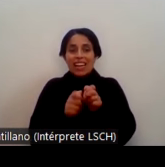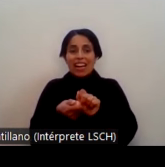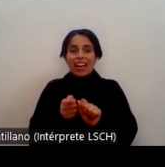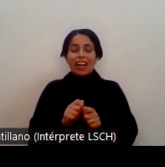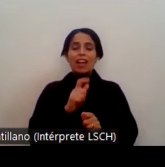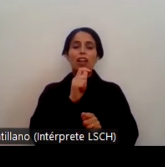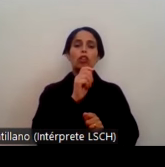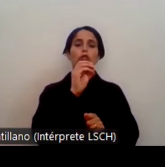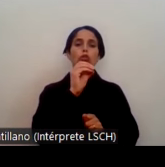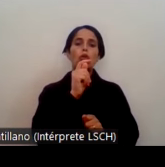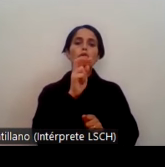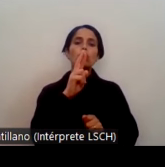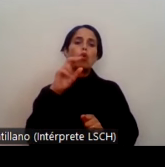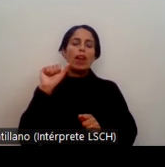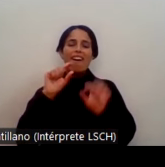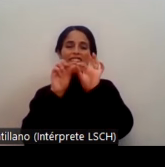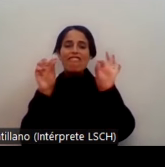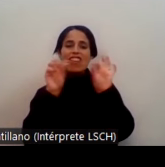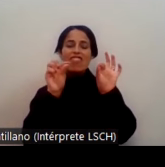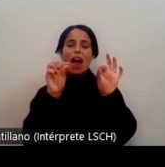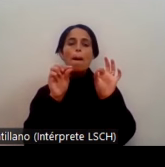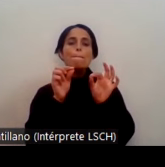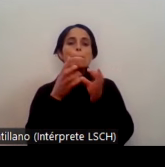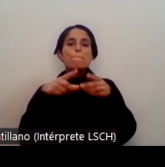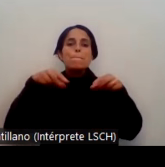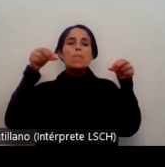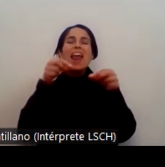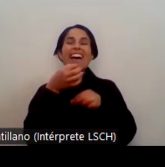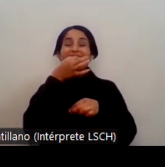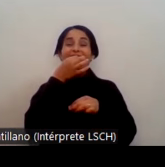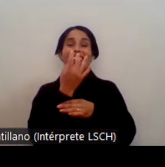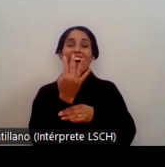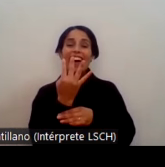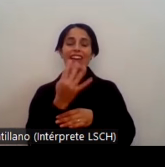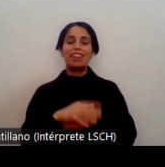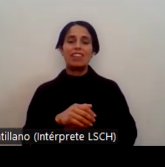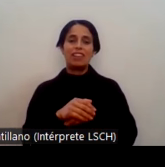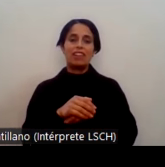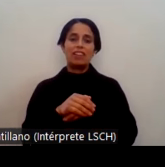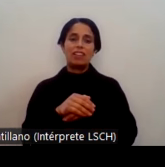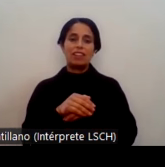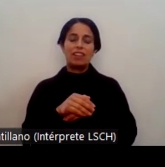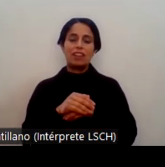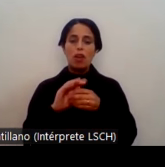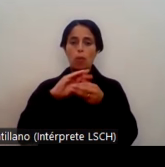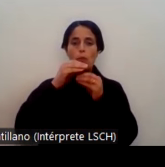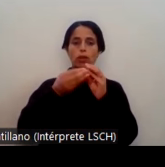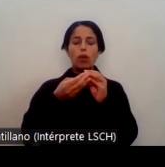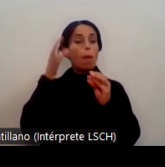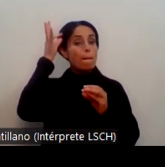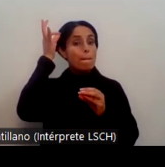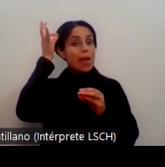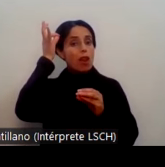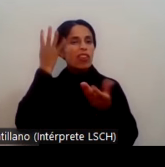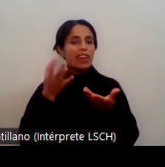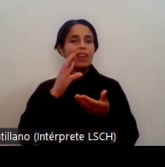de fibra vegetal, envuelta en el pelaje de cintas con el pelo de camello. O